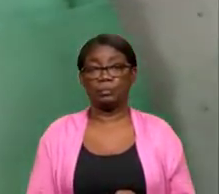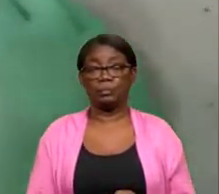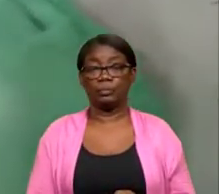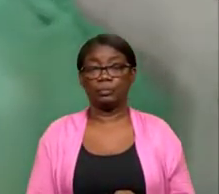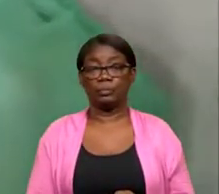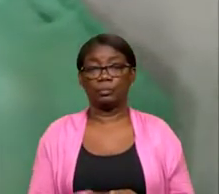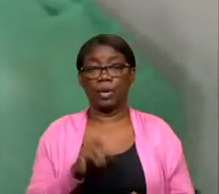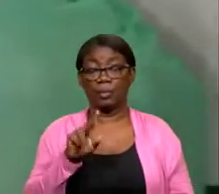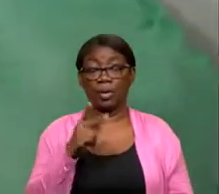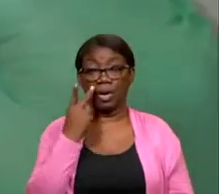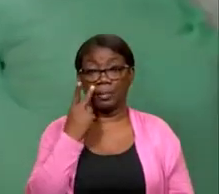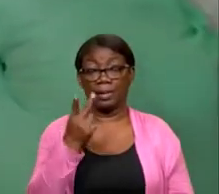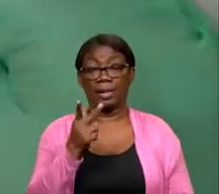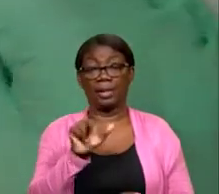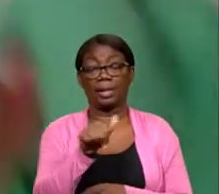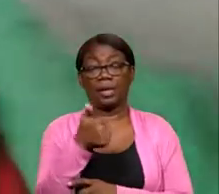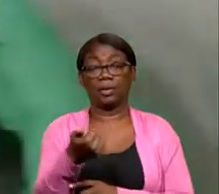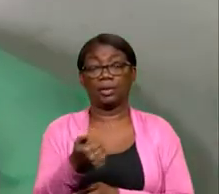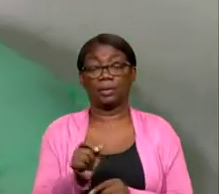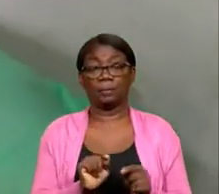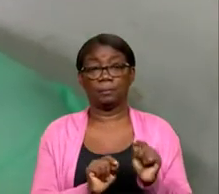Vamos a medir la otra,